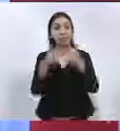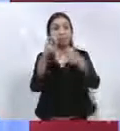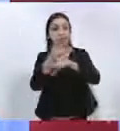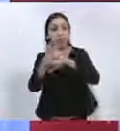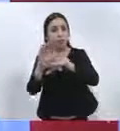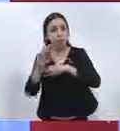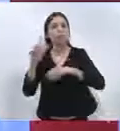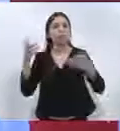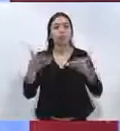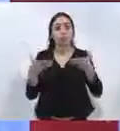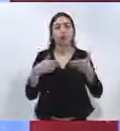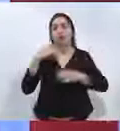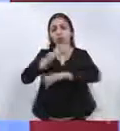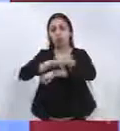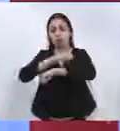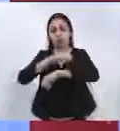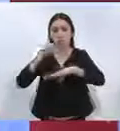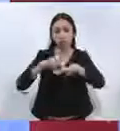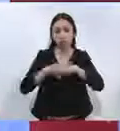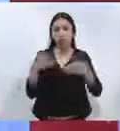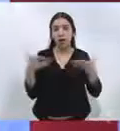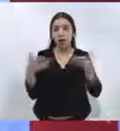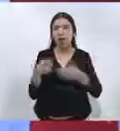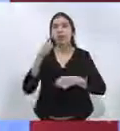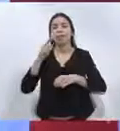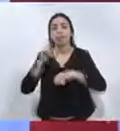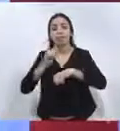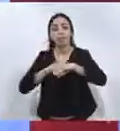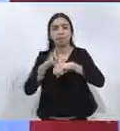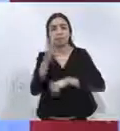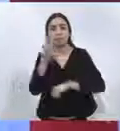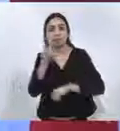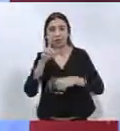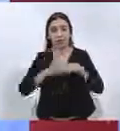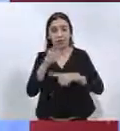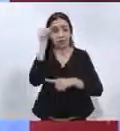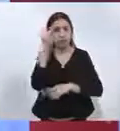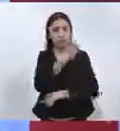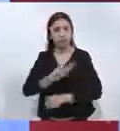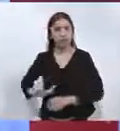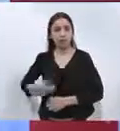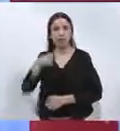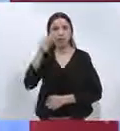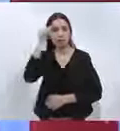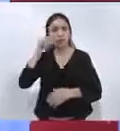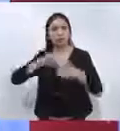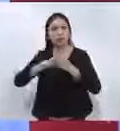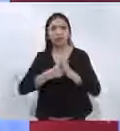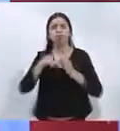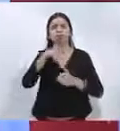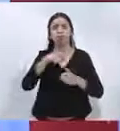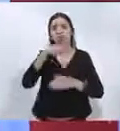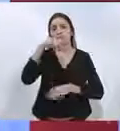Seguimos aquí en Paraguay Noticias, en el espacio de Paraguay en 15. Hoy nos acompaña el presidente del Fondo Ganadero, Freddy Sestigarribia, para hablar